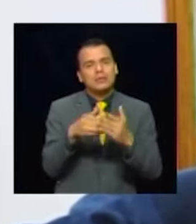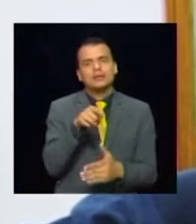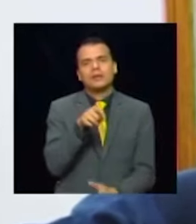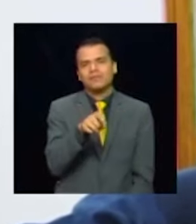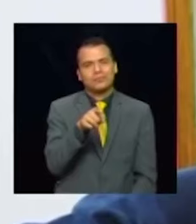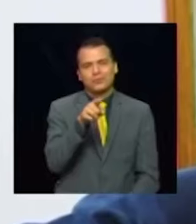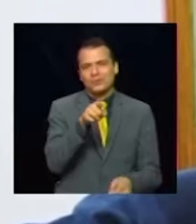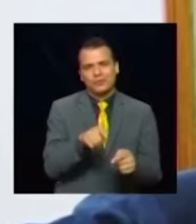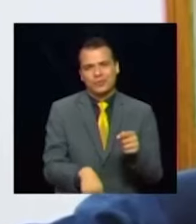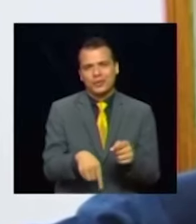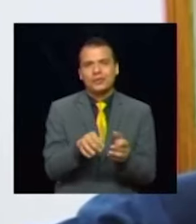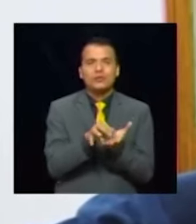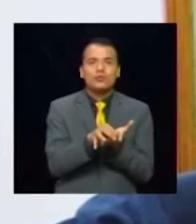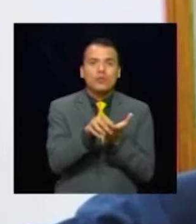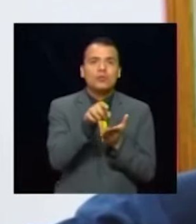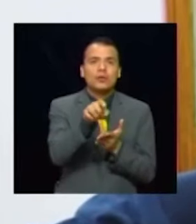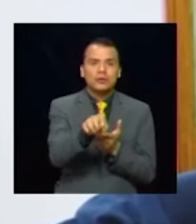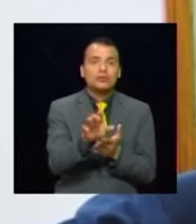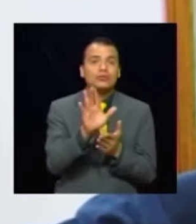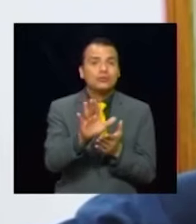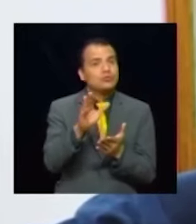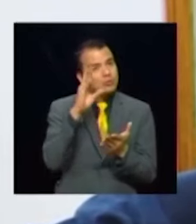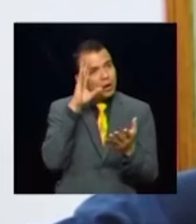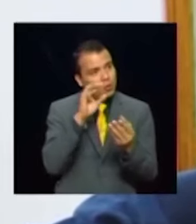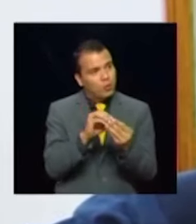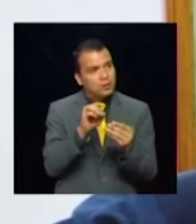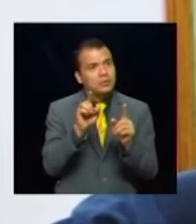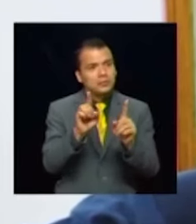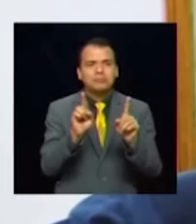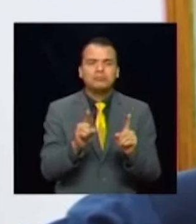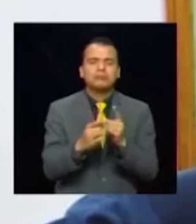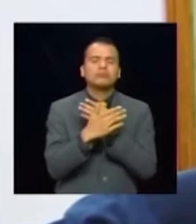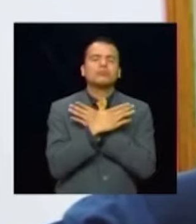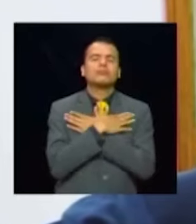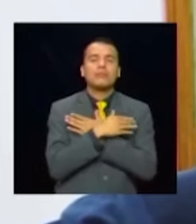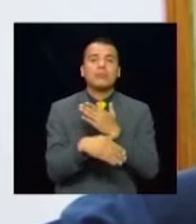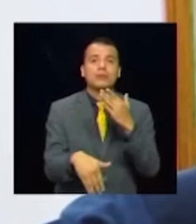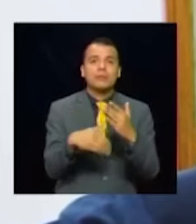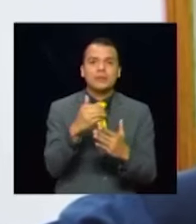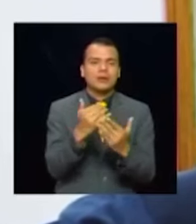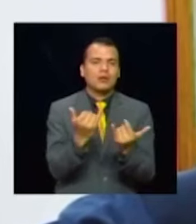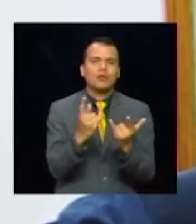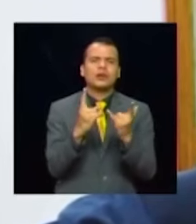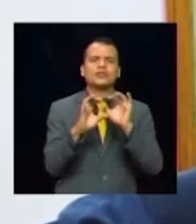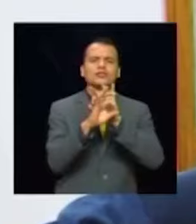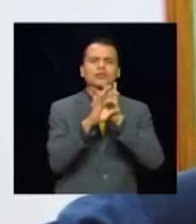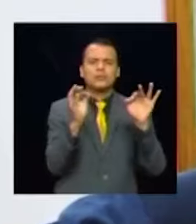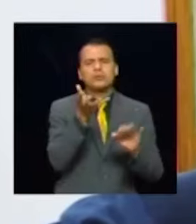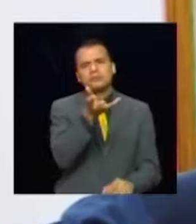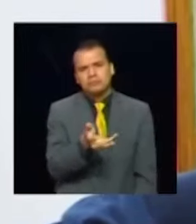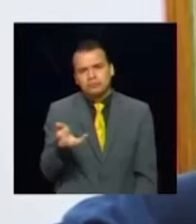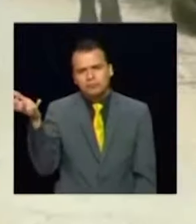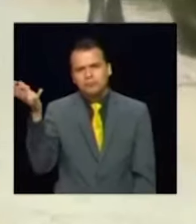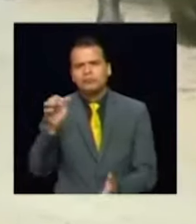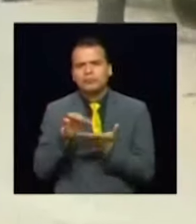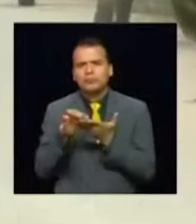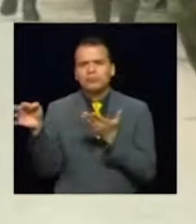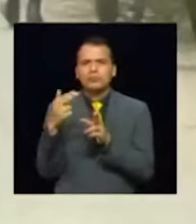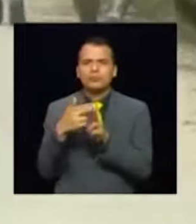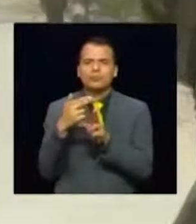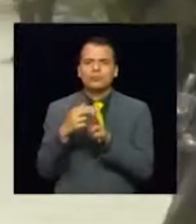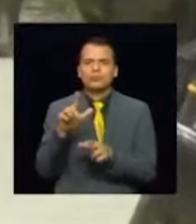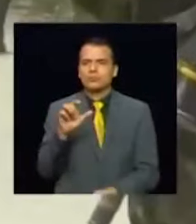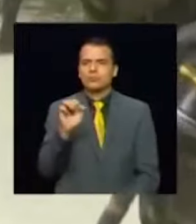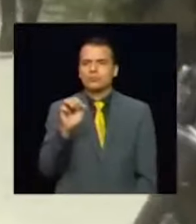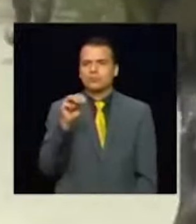ahí del Papayal, donde se iban a iniciar las honras fúnebres, hacia el corregimiento de Lomitas.